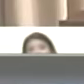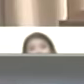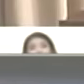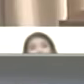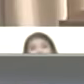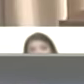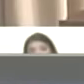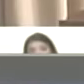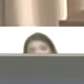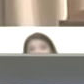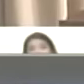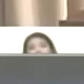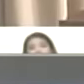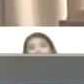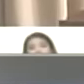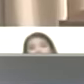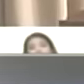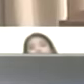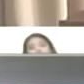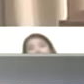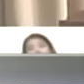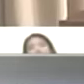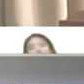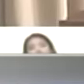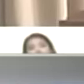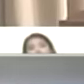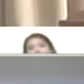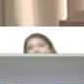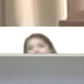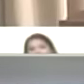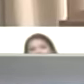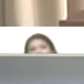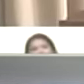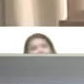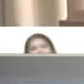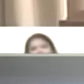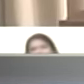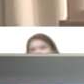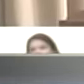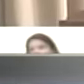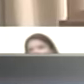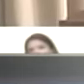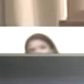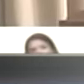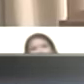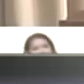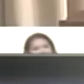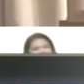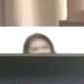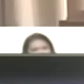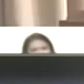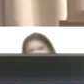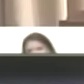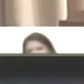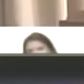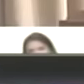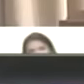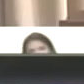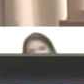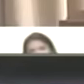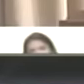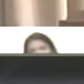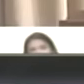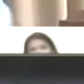resumen, siguen lamentablemente estos ataques con intenciones malsanas, intenciones que a la pequeña, es